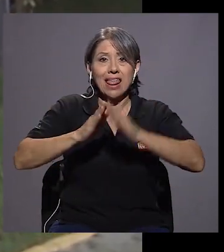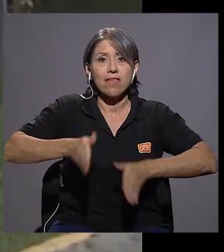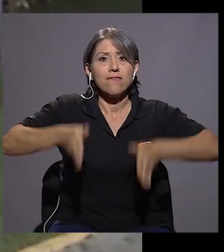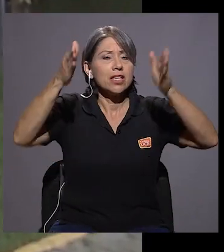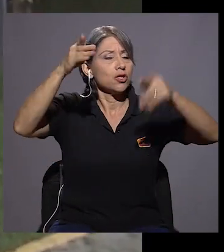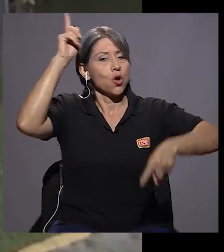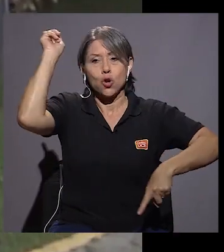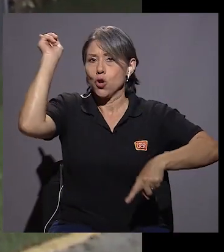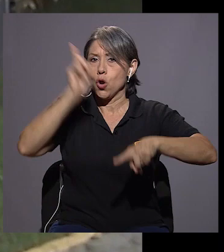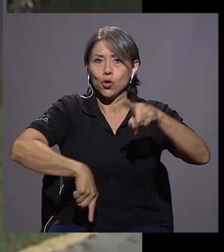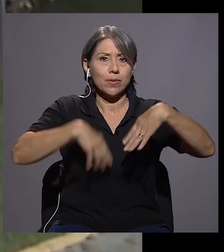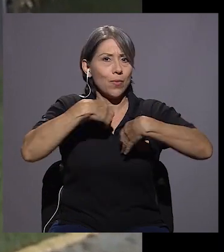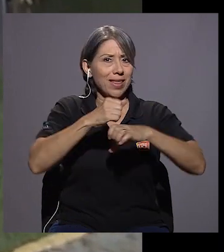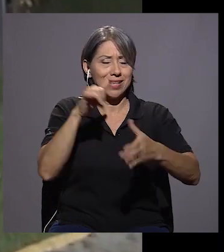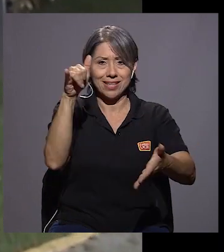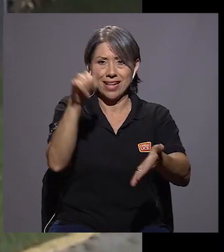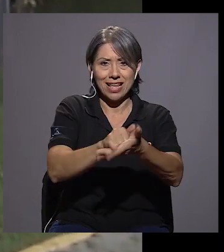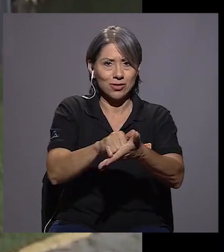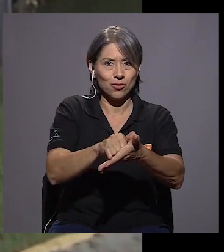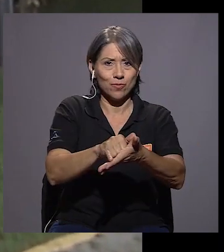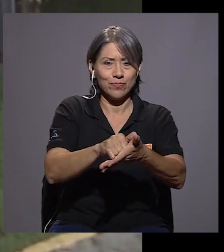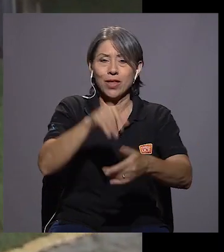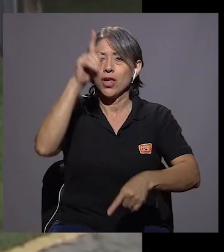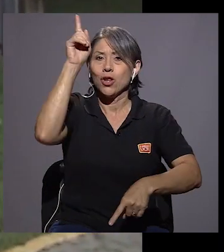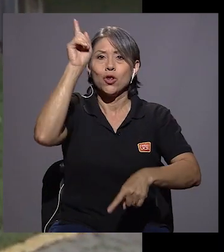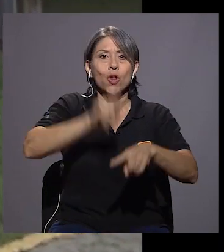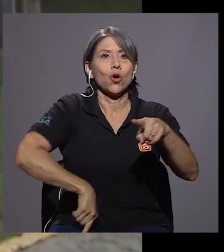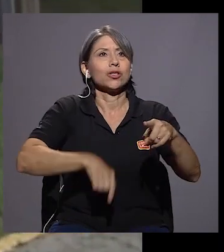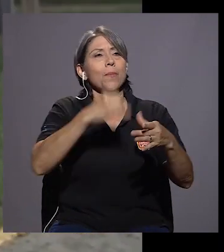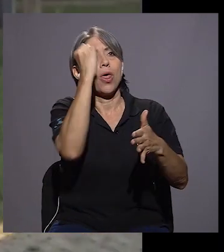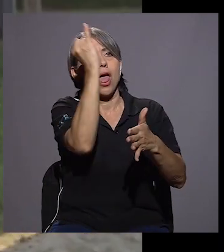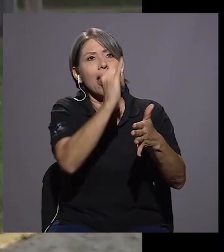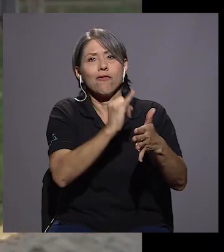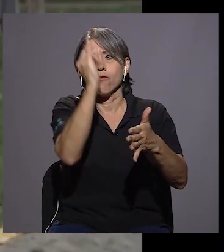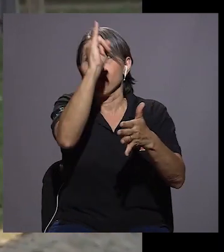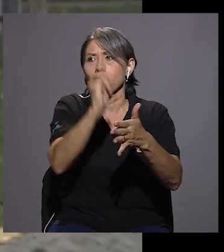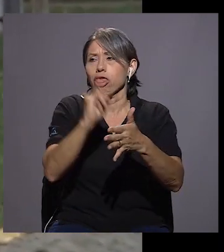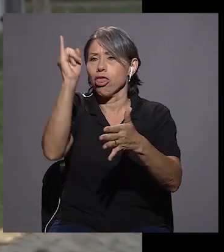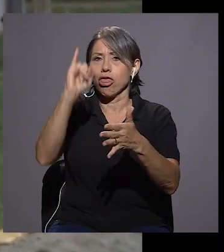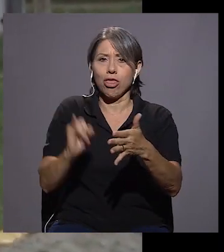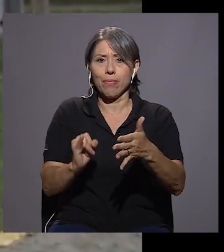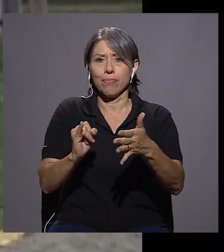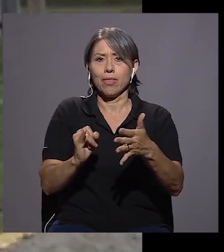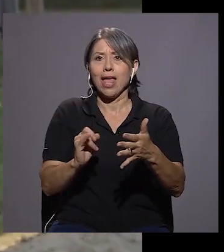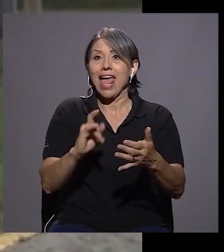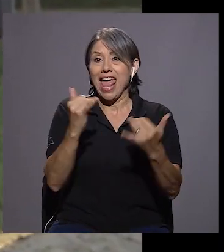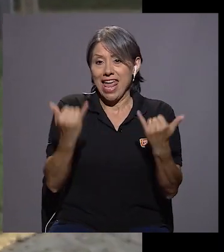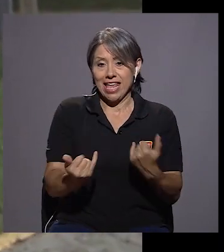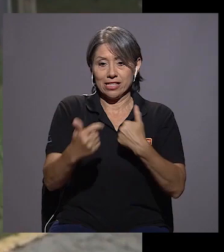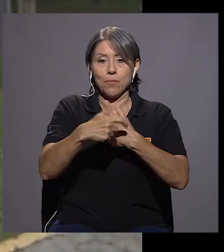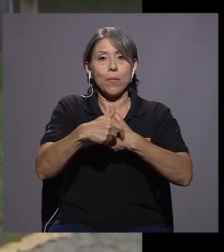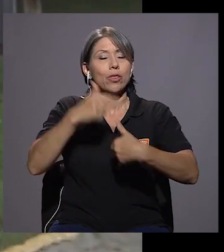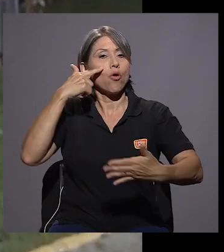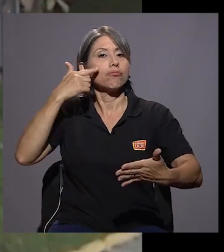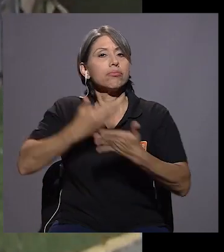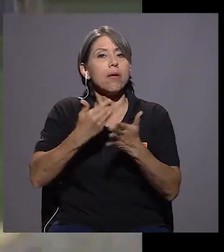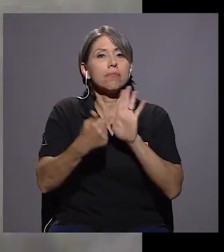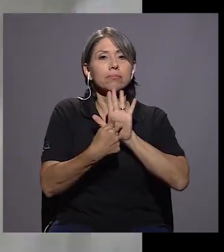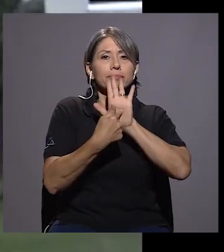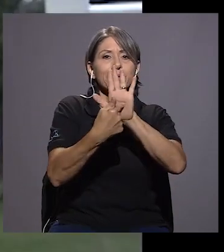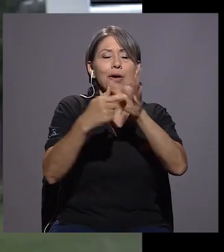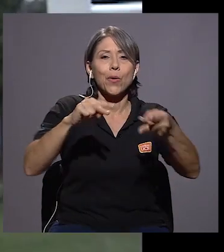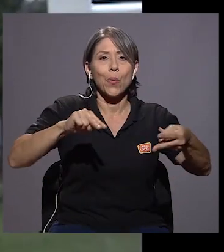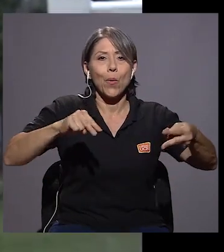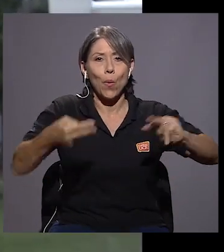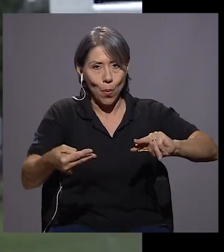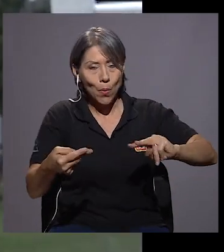edificio intomable, un edificio inrayable. Y en este momento ha quedado en